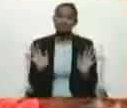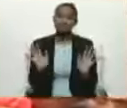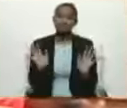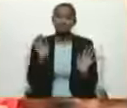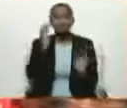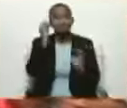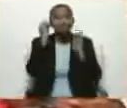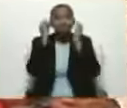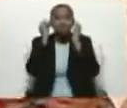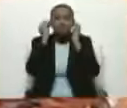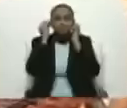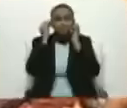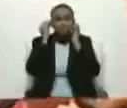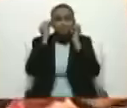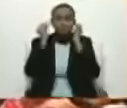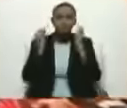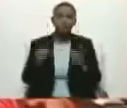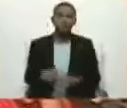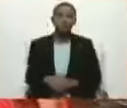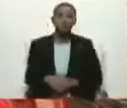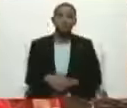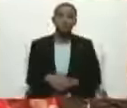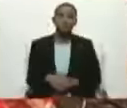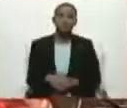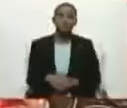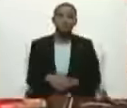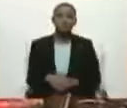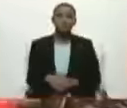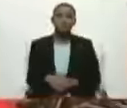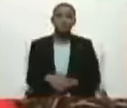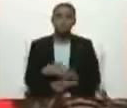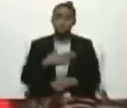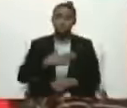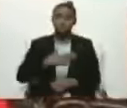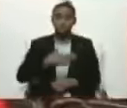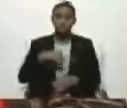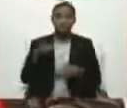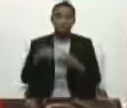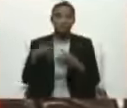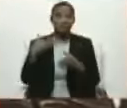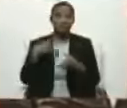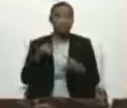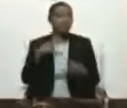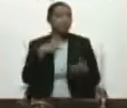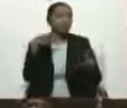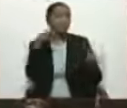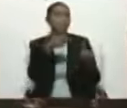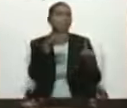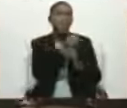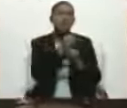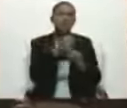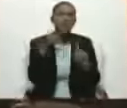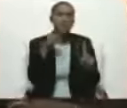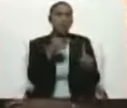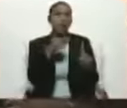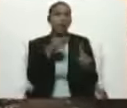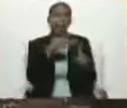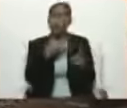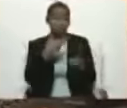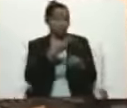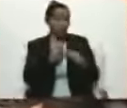aquí, en tal país, vamos por ti. A menos que tú quieras trabajar por